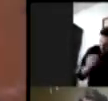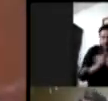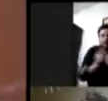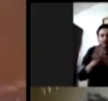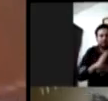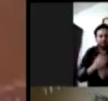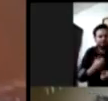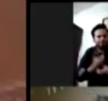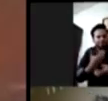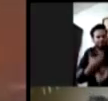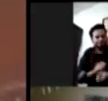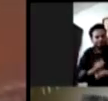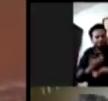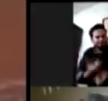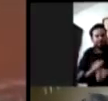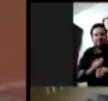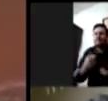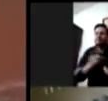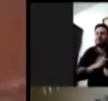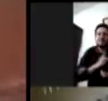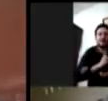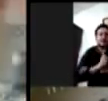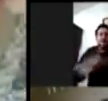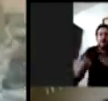derecho. ¡Escúchenos!